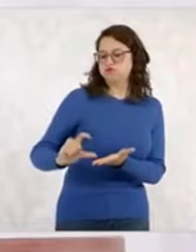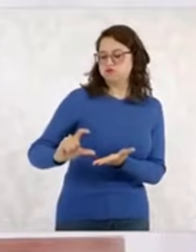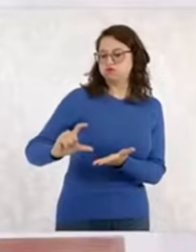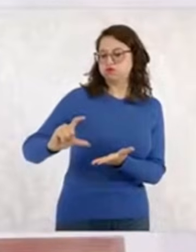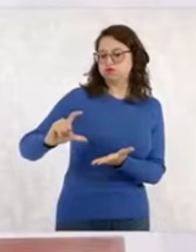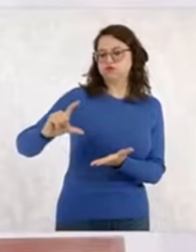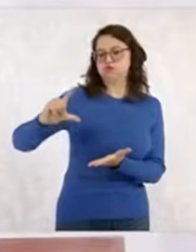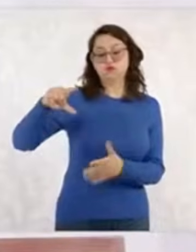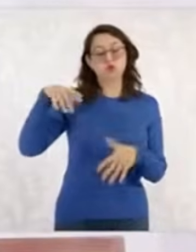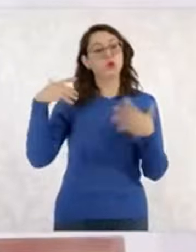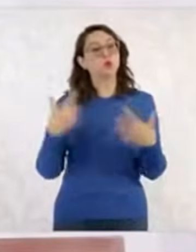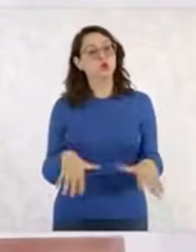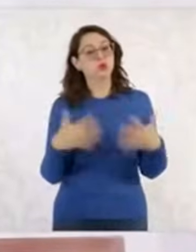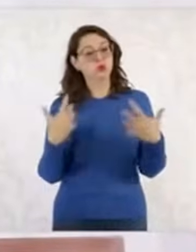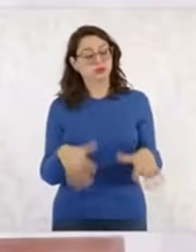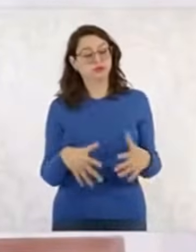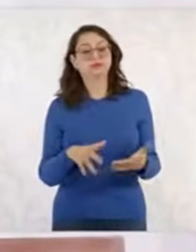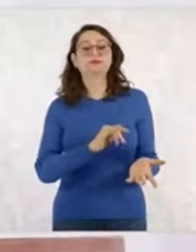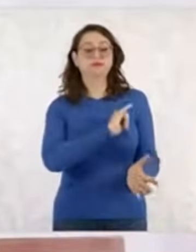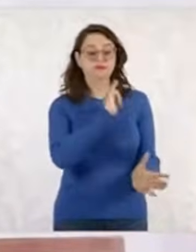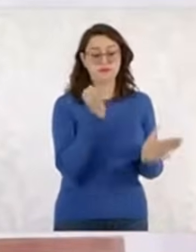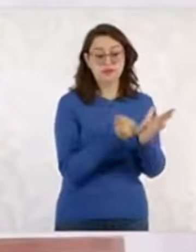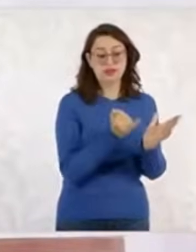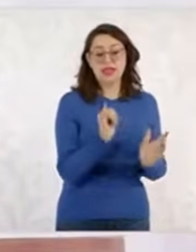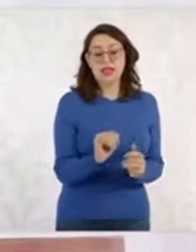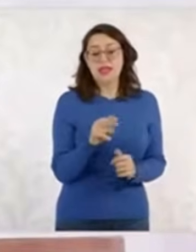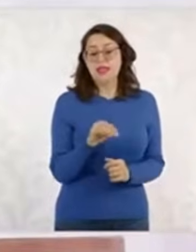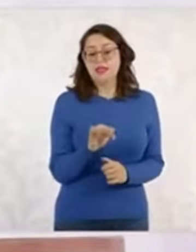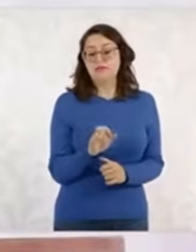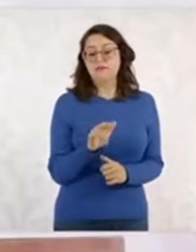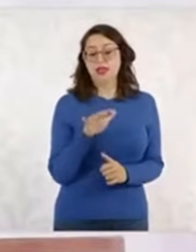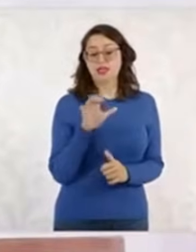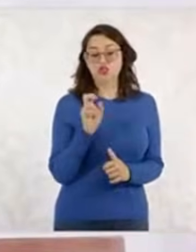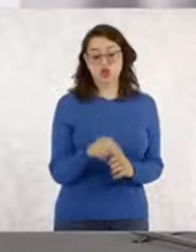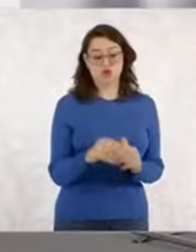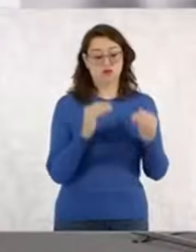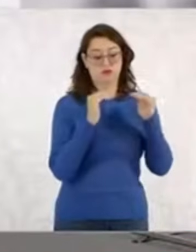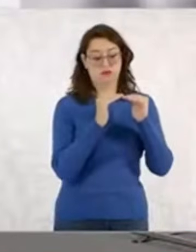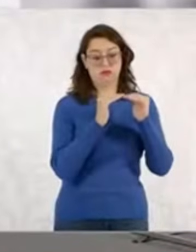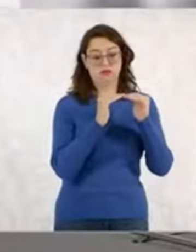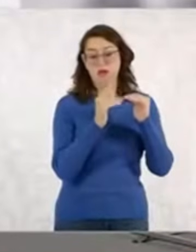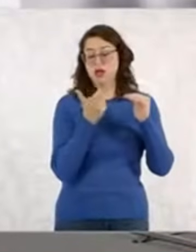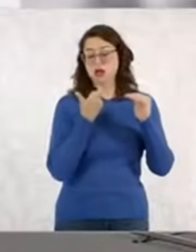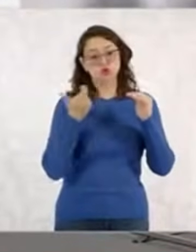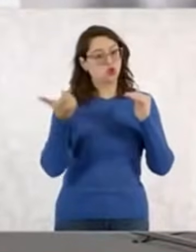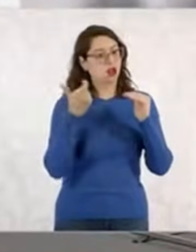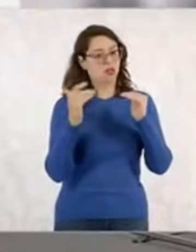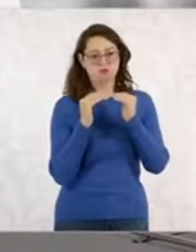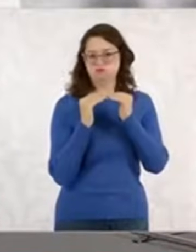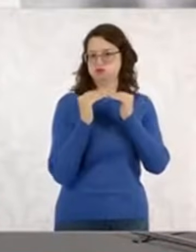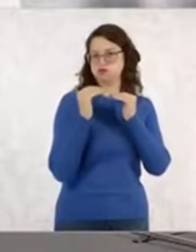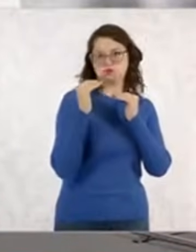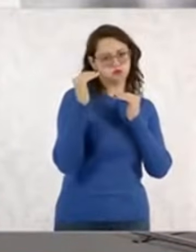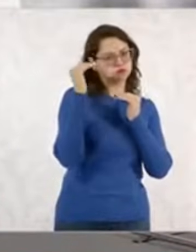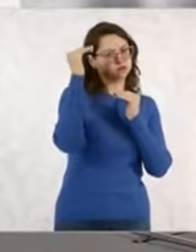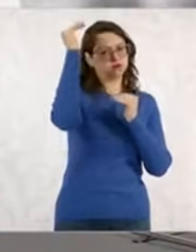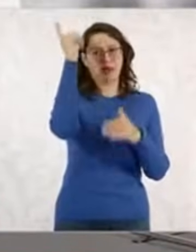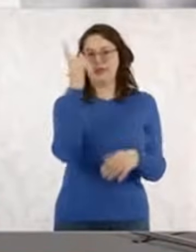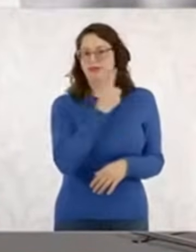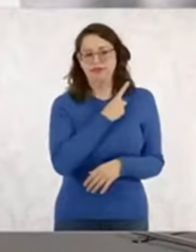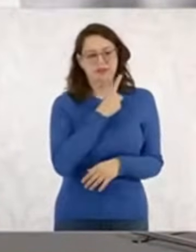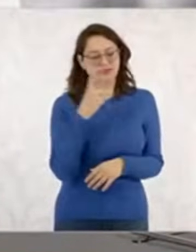mínimo por arriba de la inflación. Este es uno de los objetivos que hemos establecido, además ya de manera constitucional, hasta